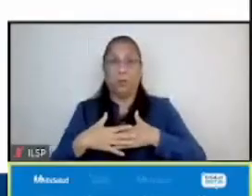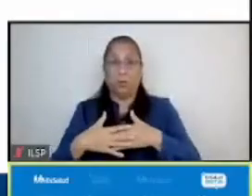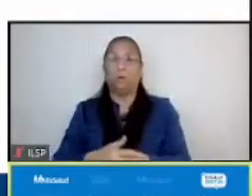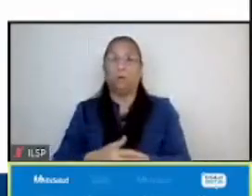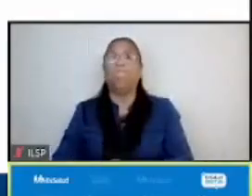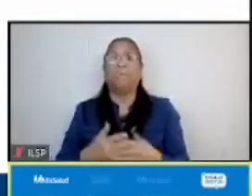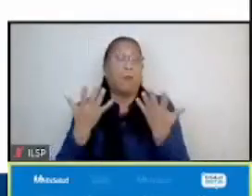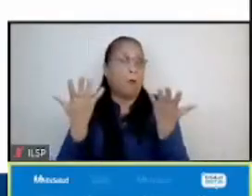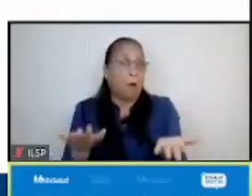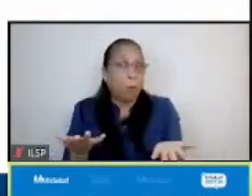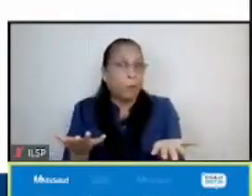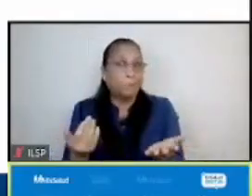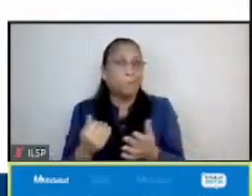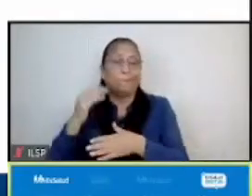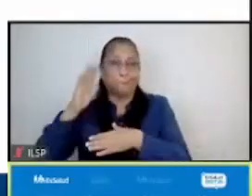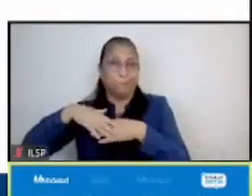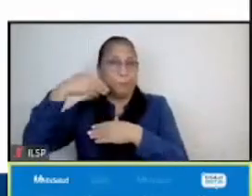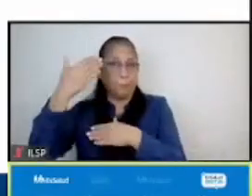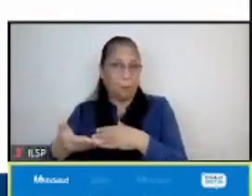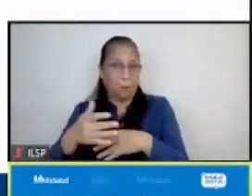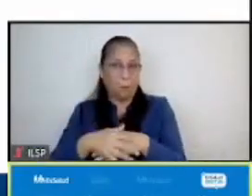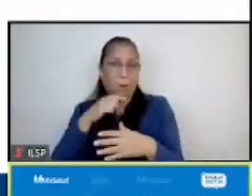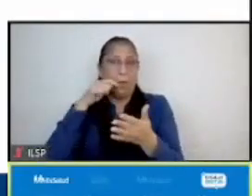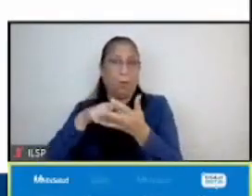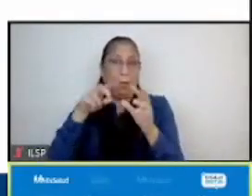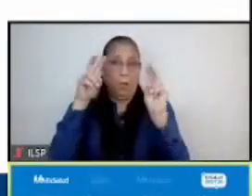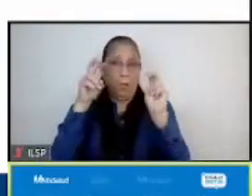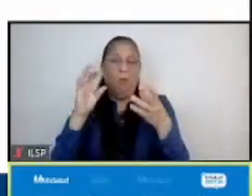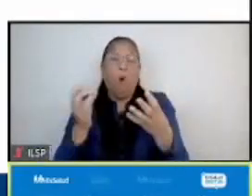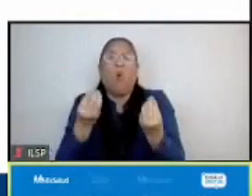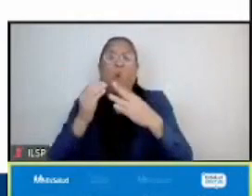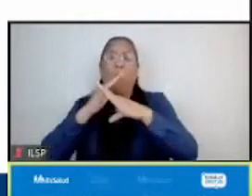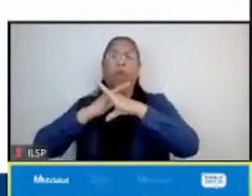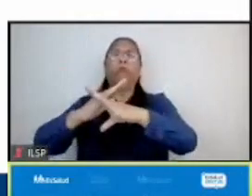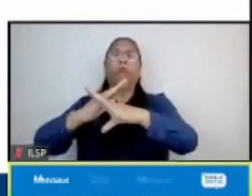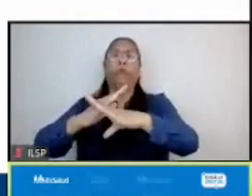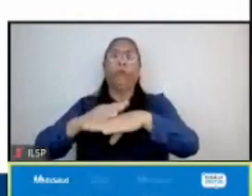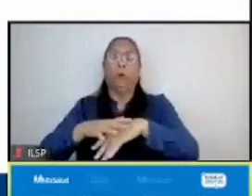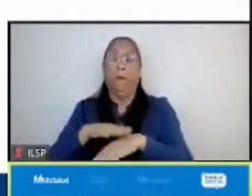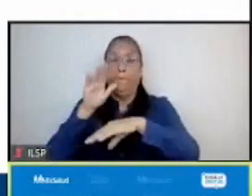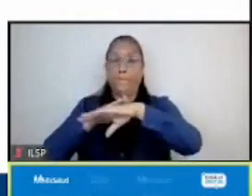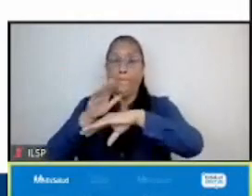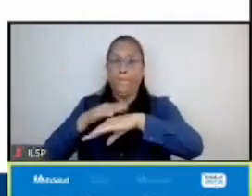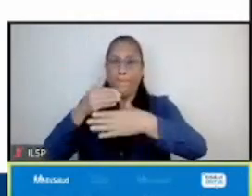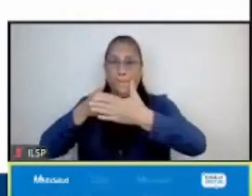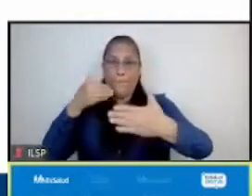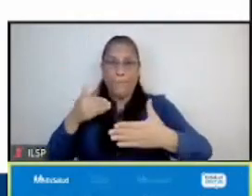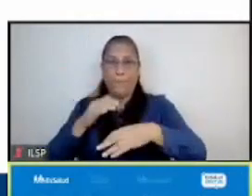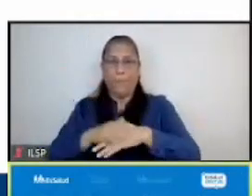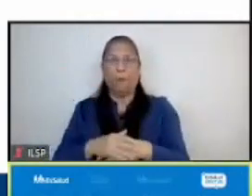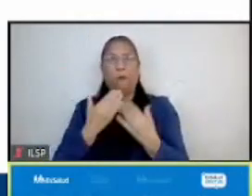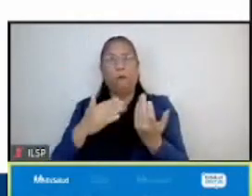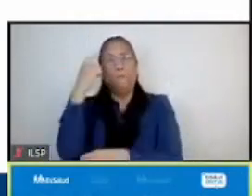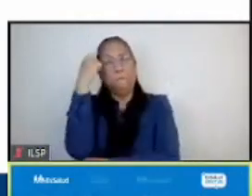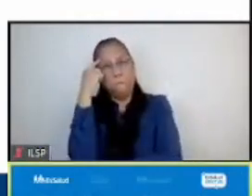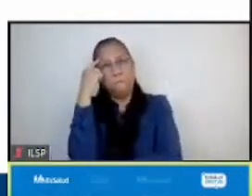Entonces, ahora pasamos a lo que sí vendría a ser la prevención. Son cosas que en verdad, si uno las pone a pensar,